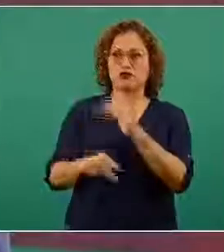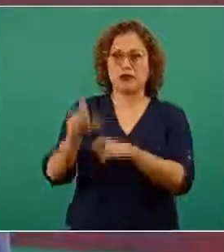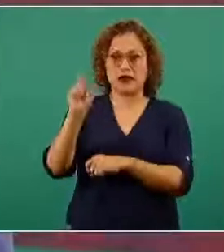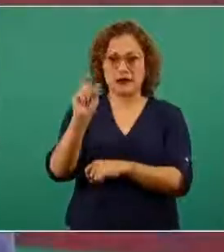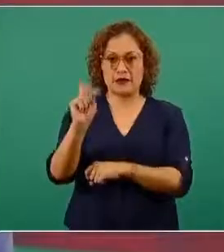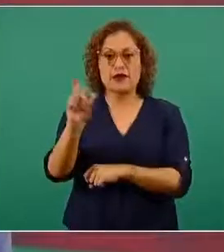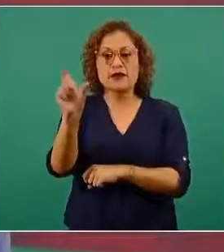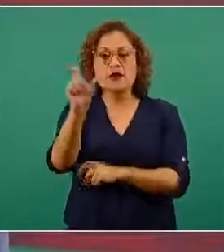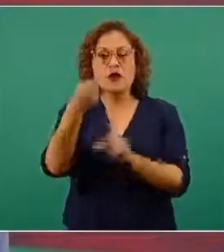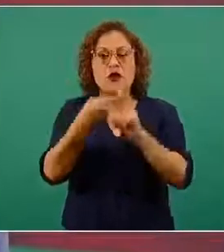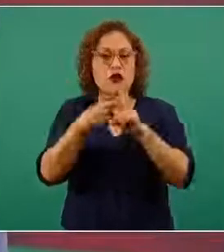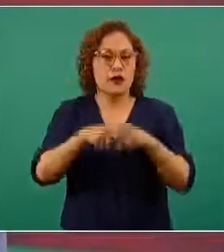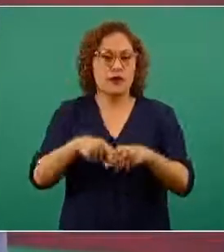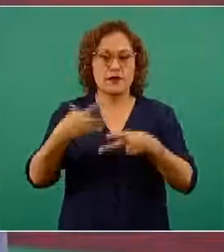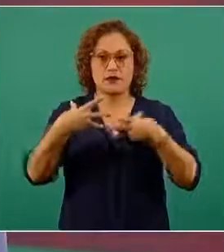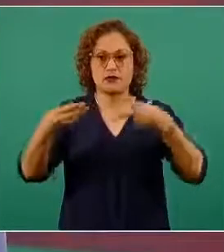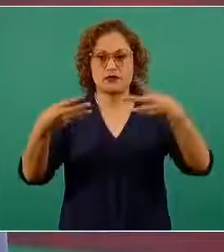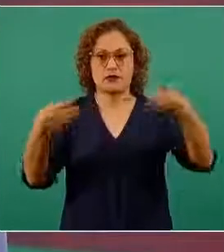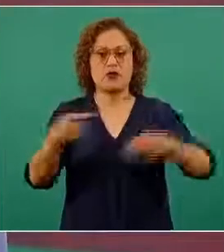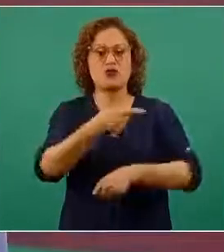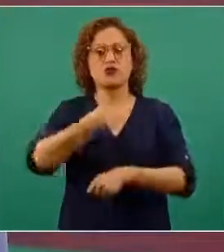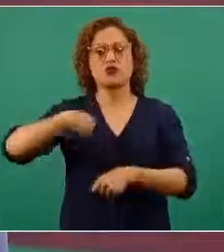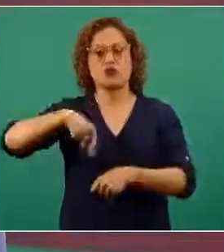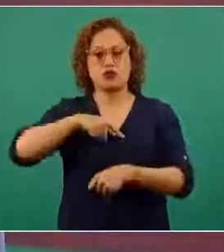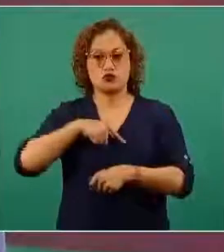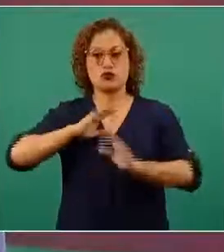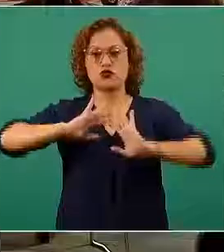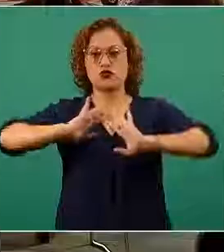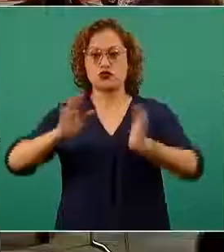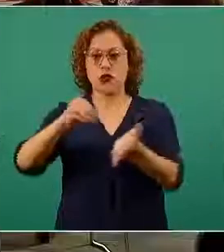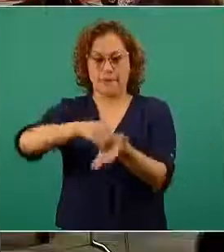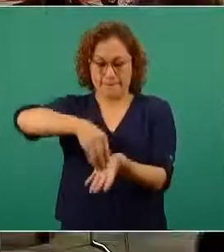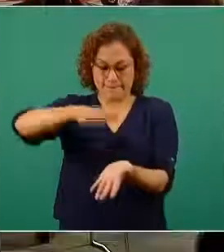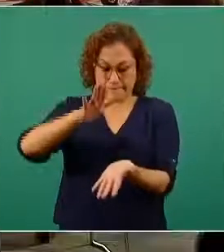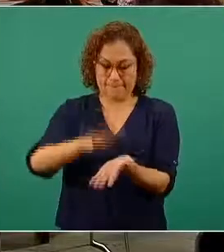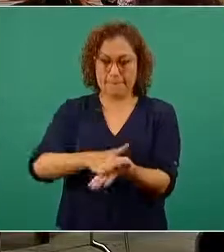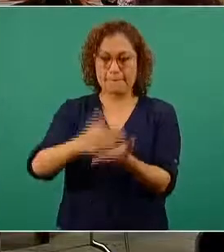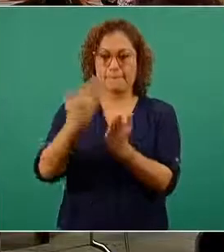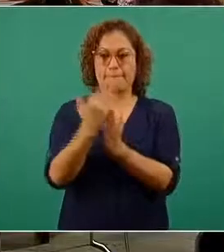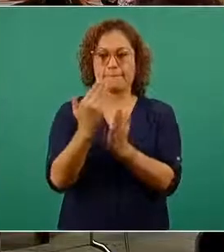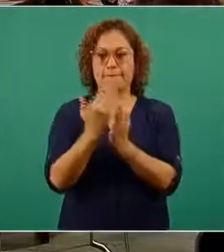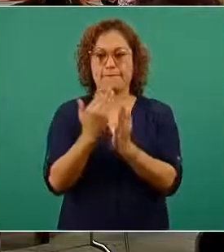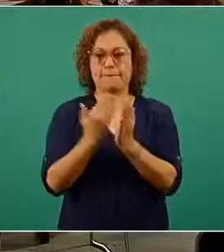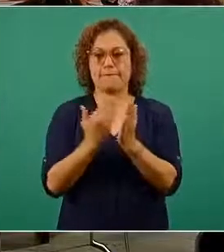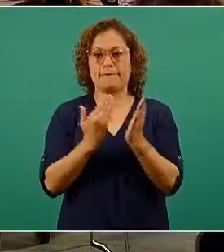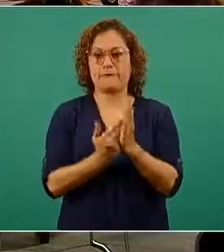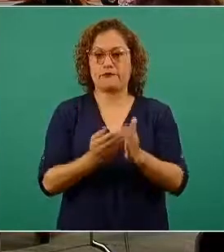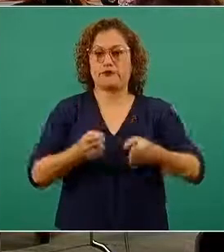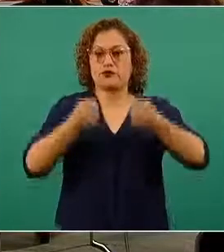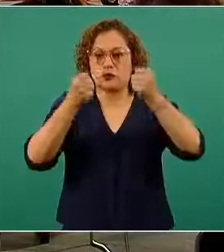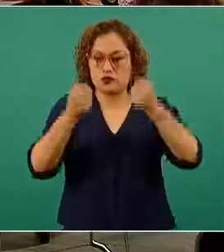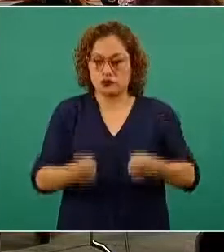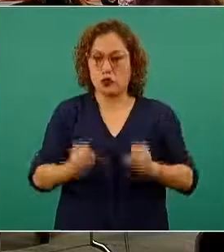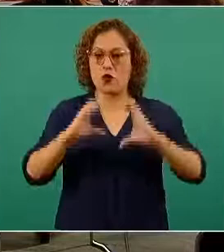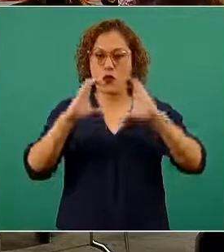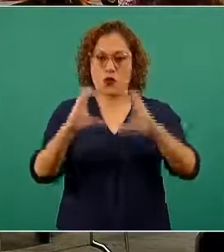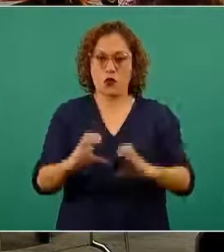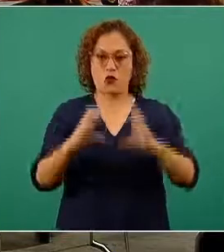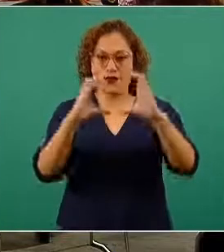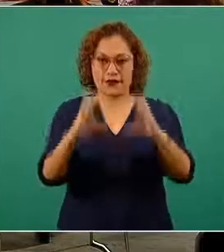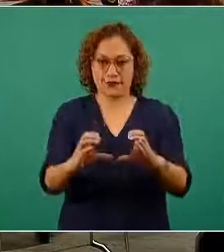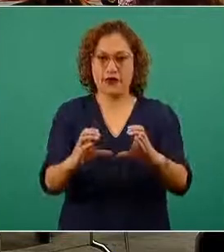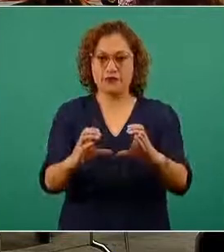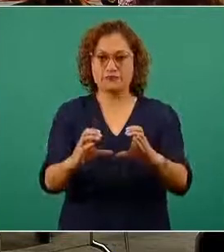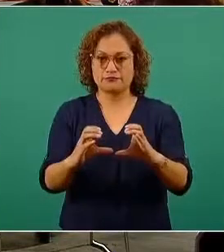empezó la epidemia, logramos tener un lineamiento específico de seguridad sanitaria, muy completo además, que fue